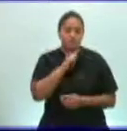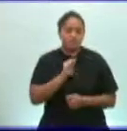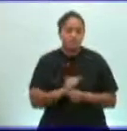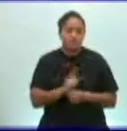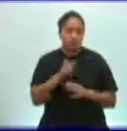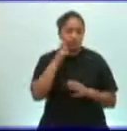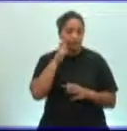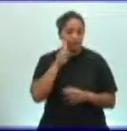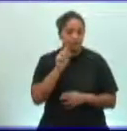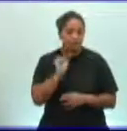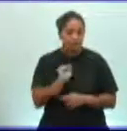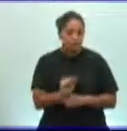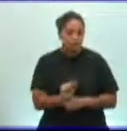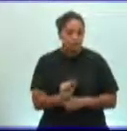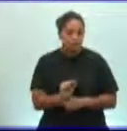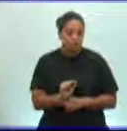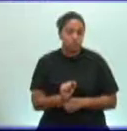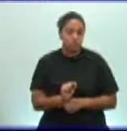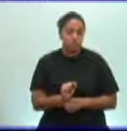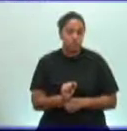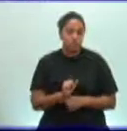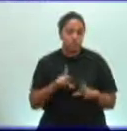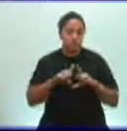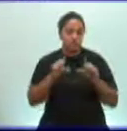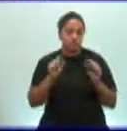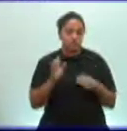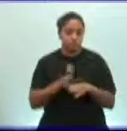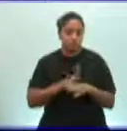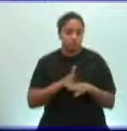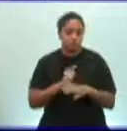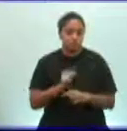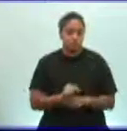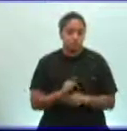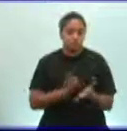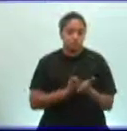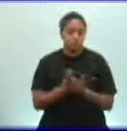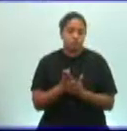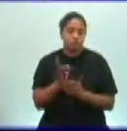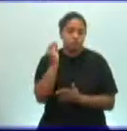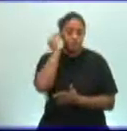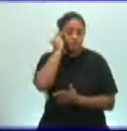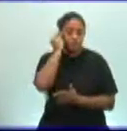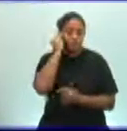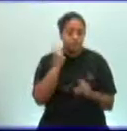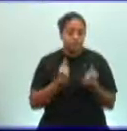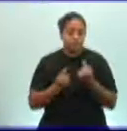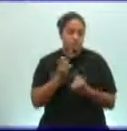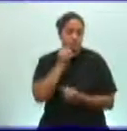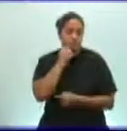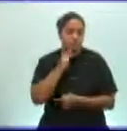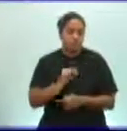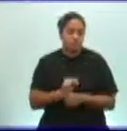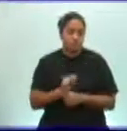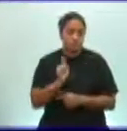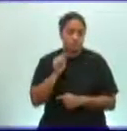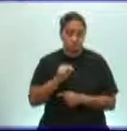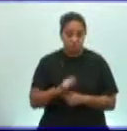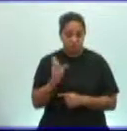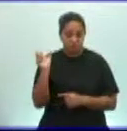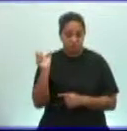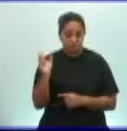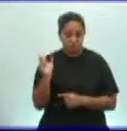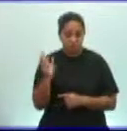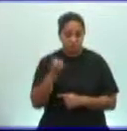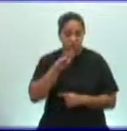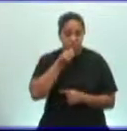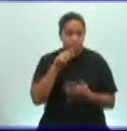determinado tipo de texto. Continuamos aprendiendo algo más sobre estas clases de palabras para poderlas